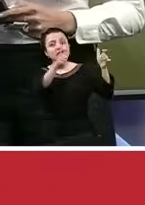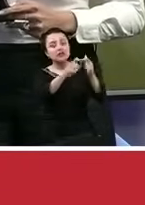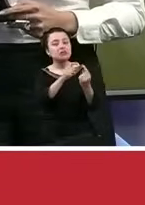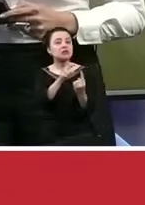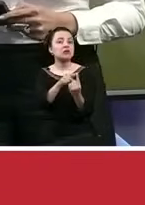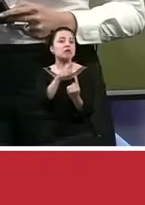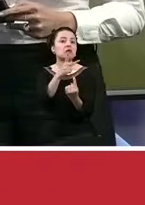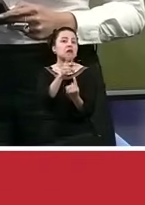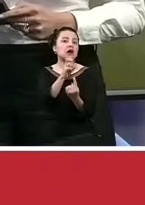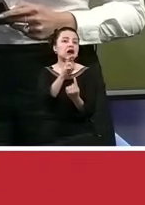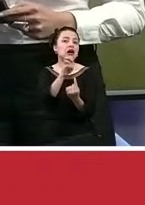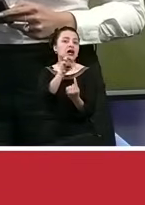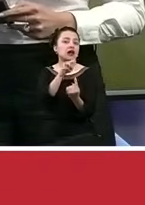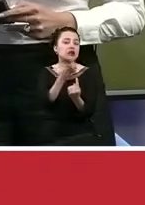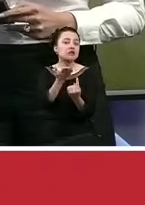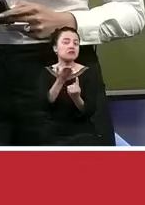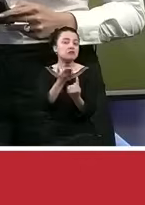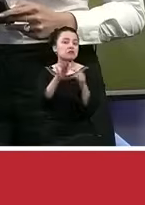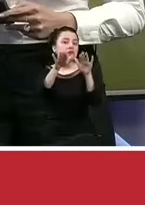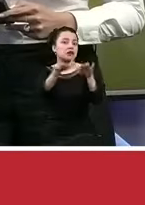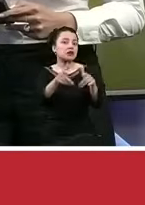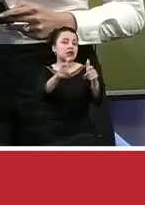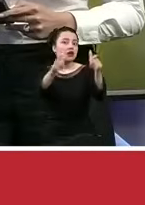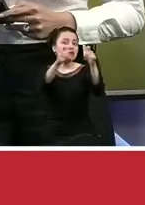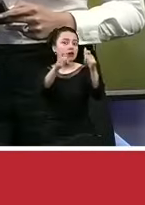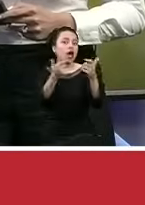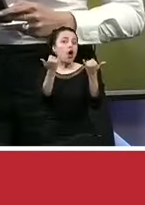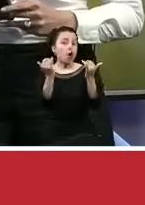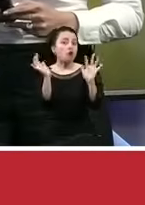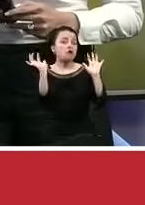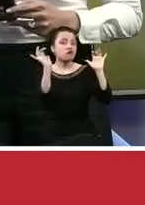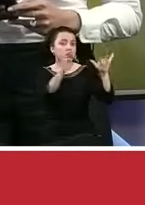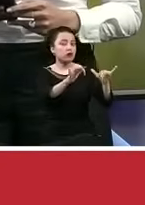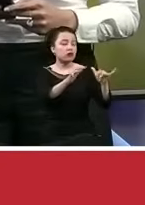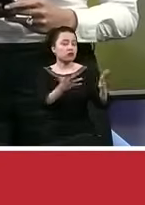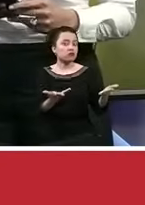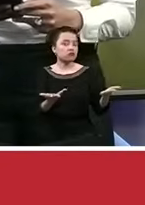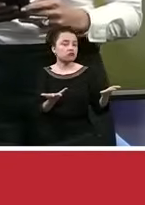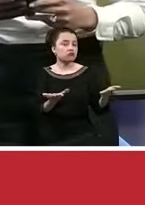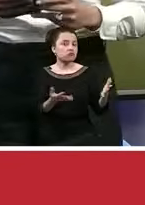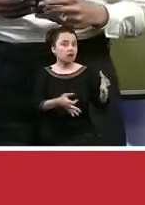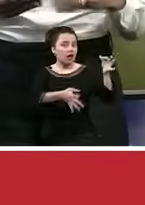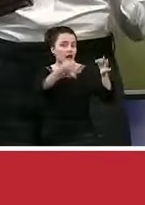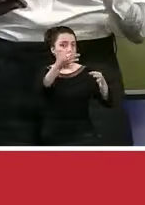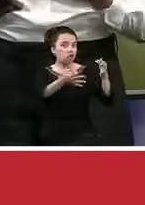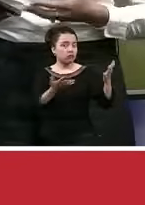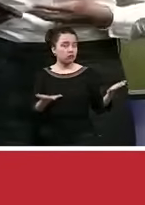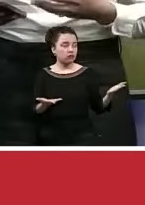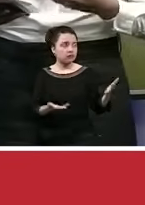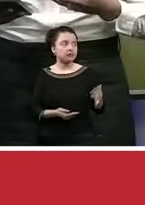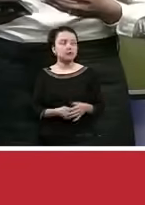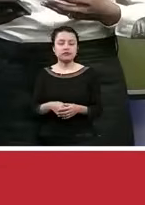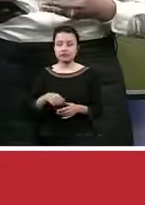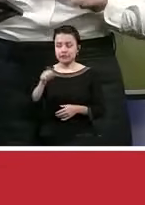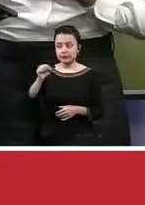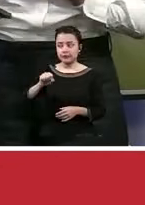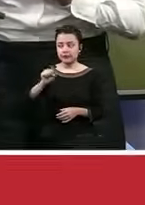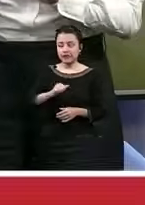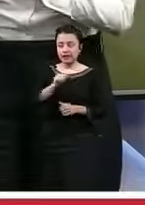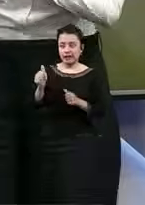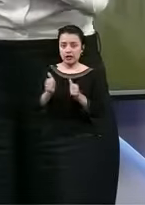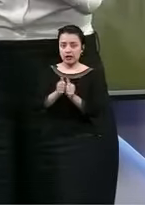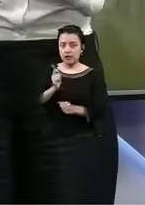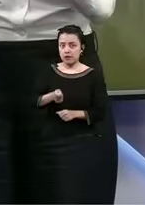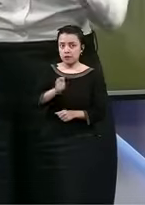Manrique, representante, sí, a la Cámara, hoy estuvieron en la corte. Sí, señor. Hoy estuvieron en la corte. El abogado justamente de Karen Manrique dijo que